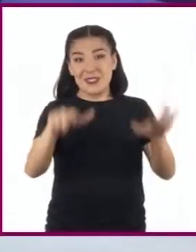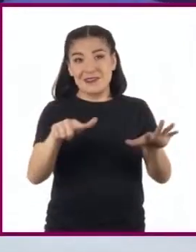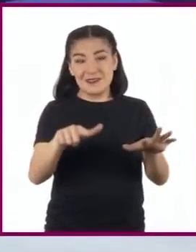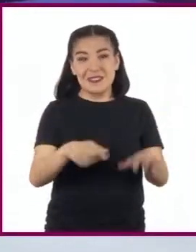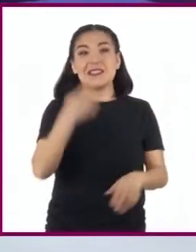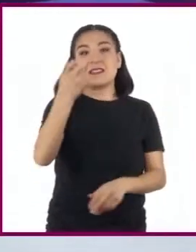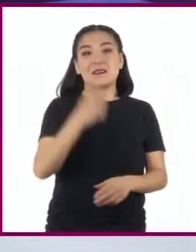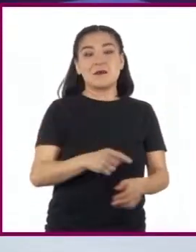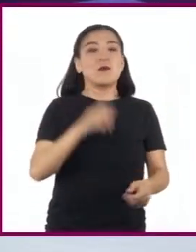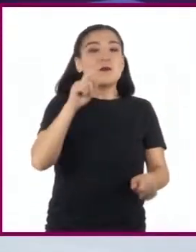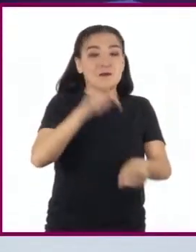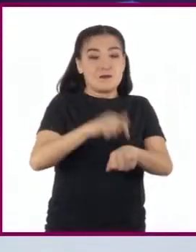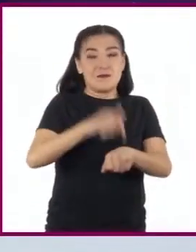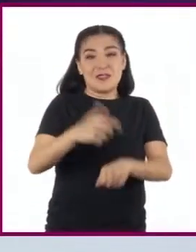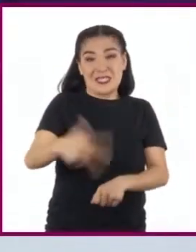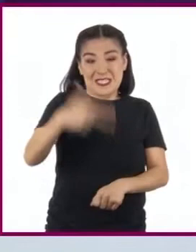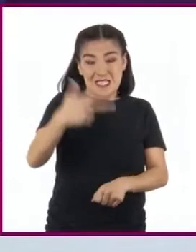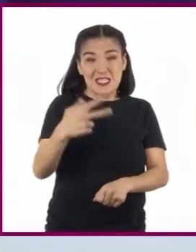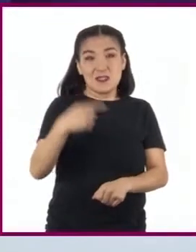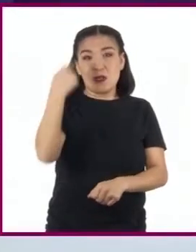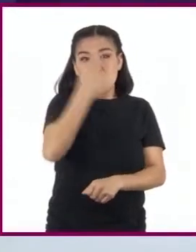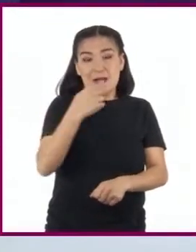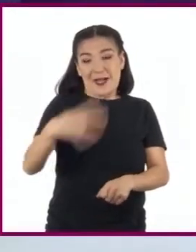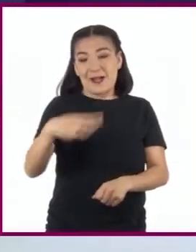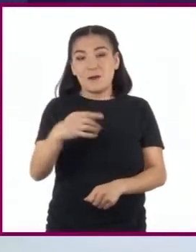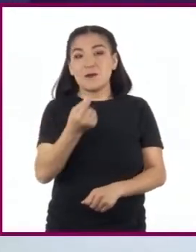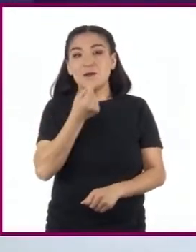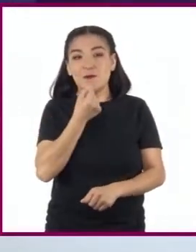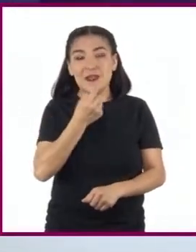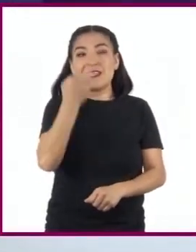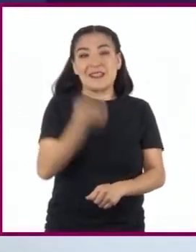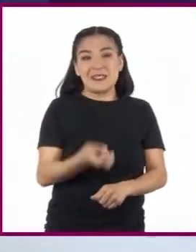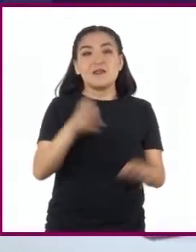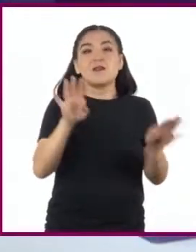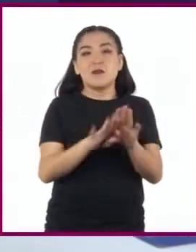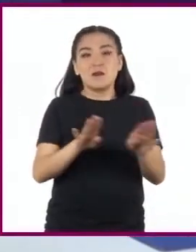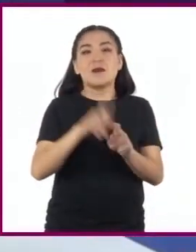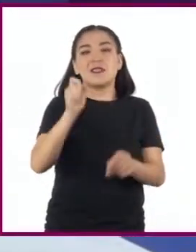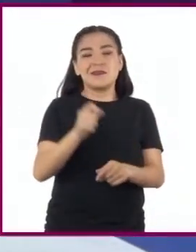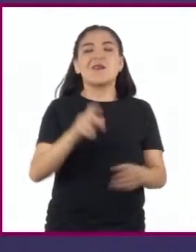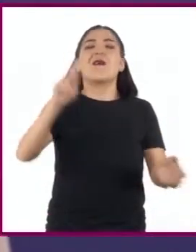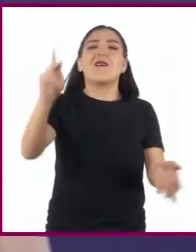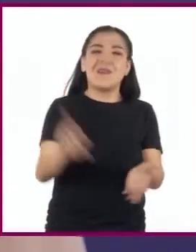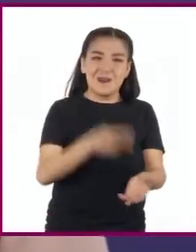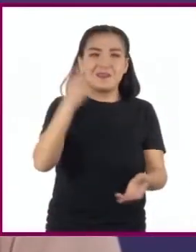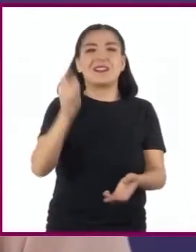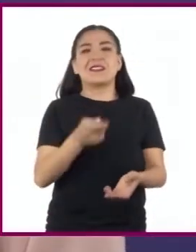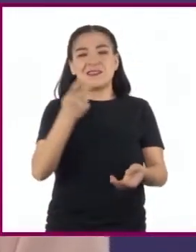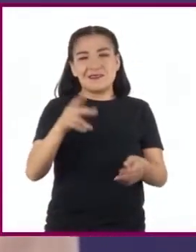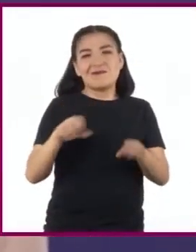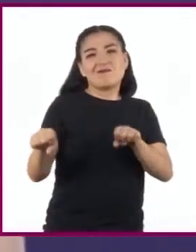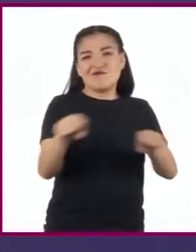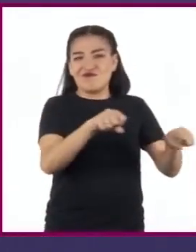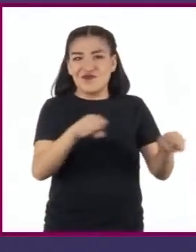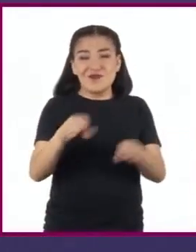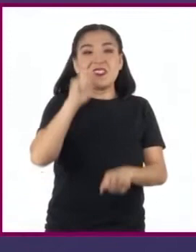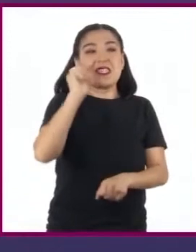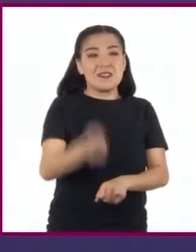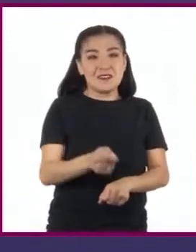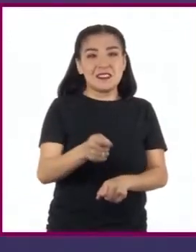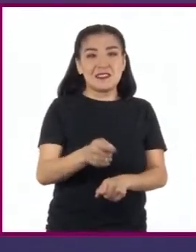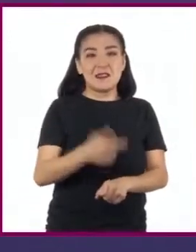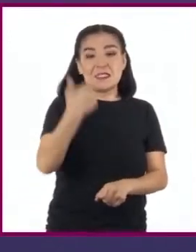en punto de las 13 horas con 14 minutos, el acontecimiento ocurrió nuevamente. Un sismo de